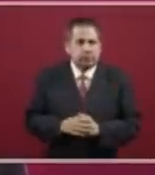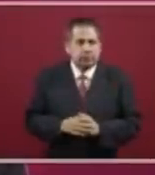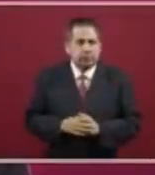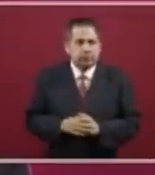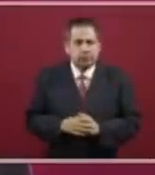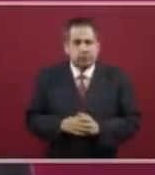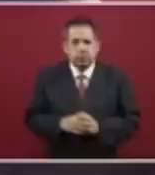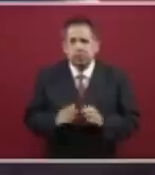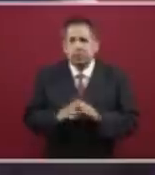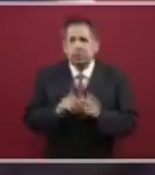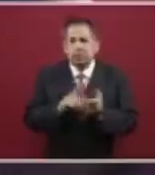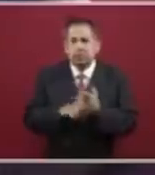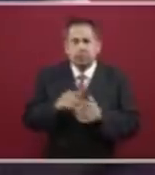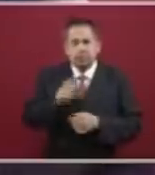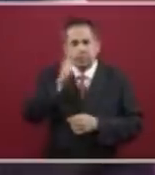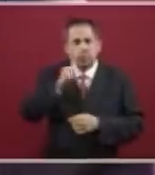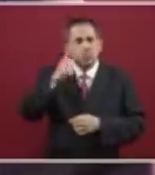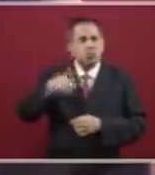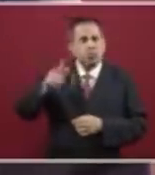Y como decía Calimán,